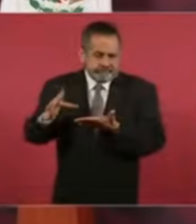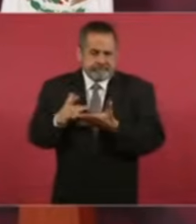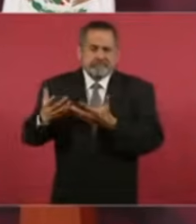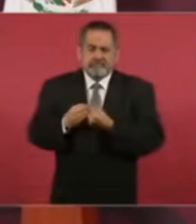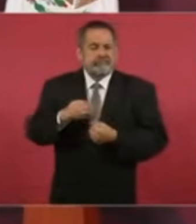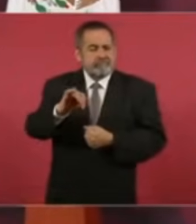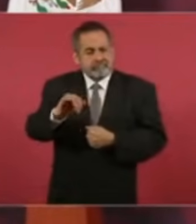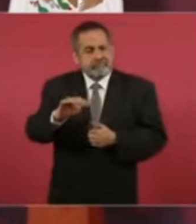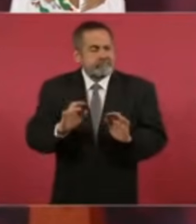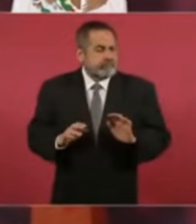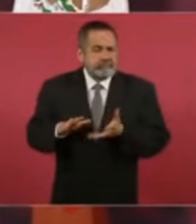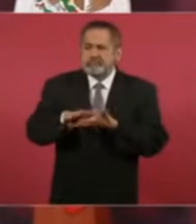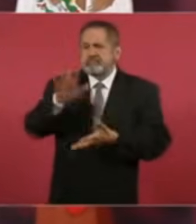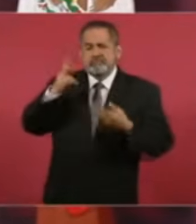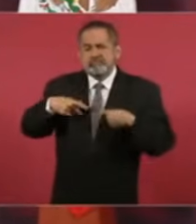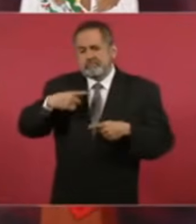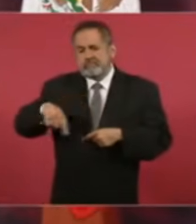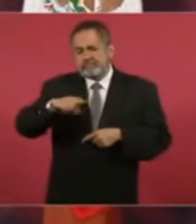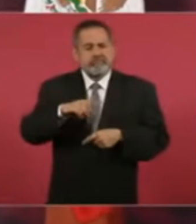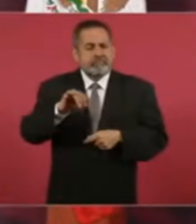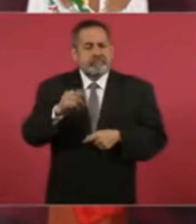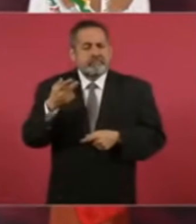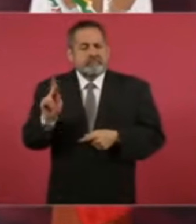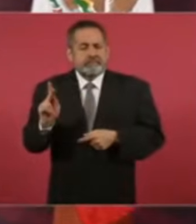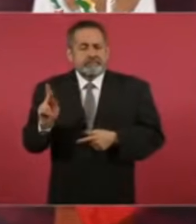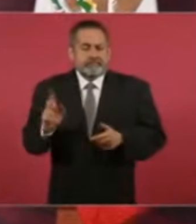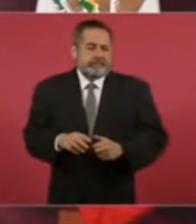la mayoría de la gente, pero